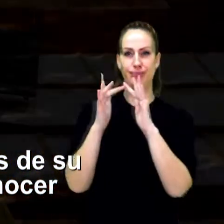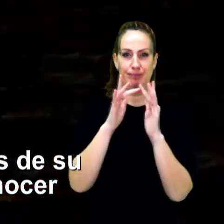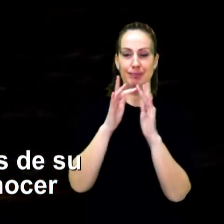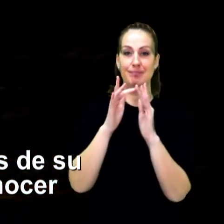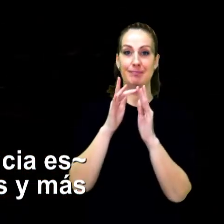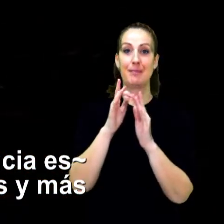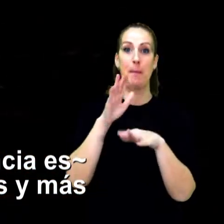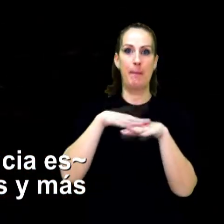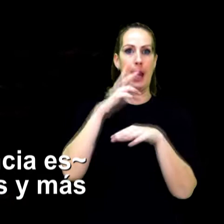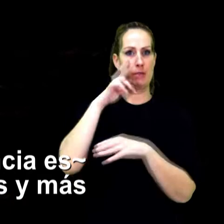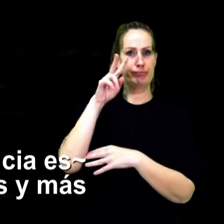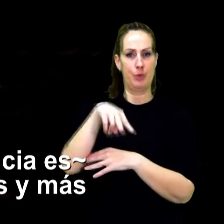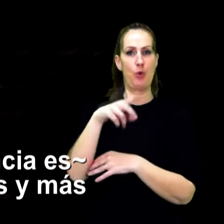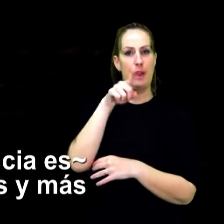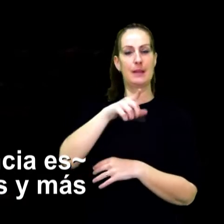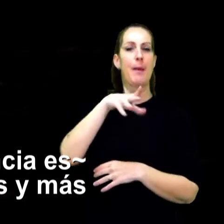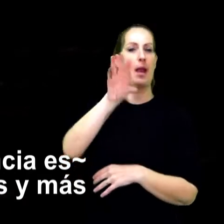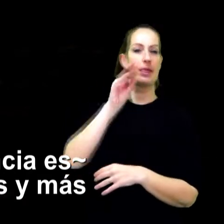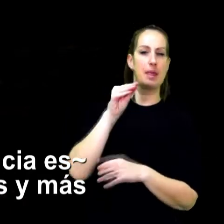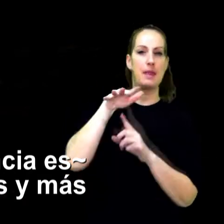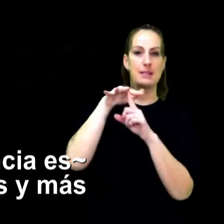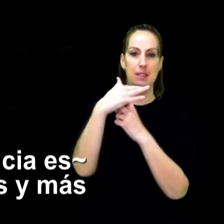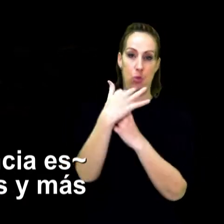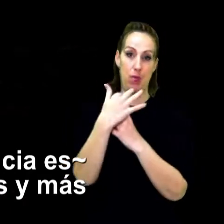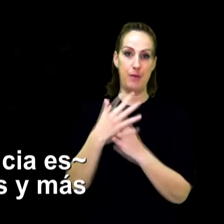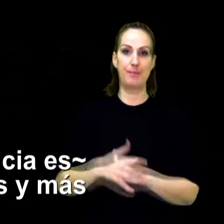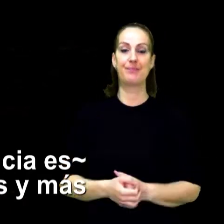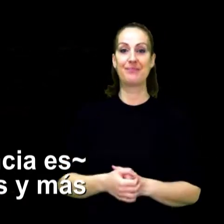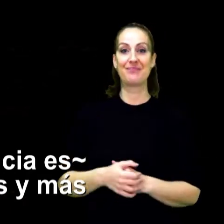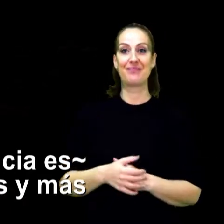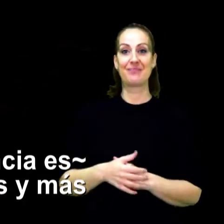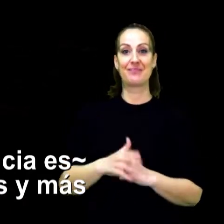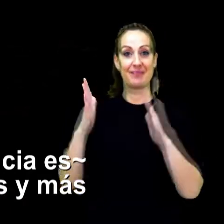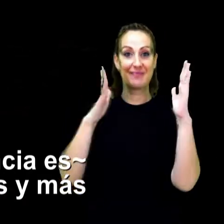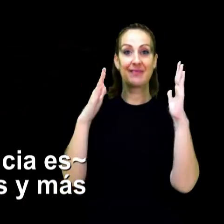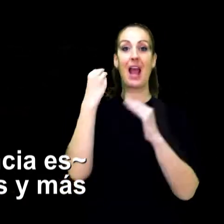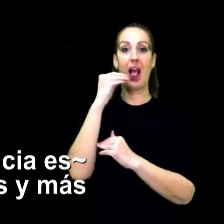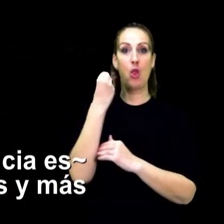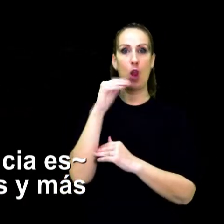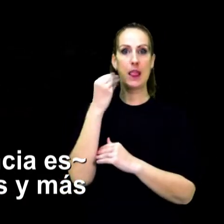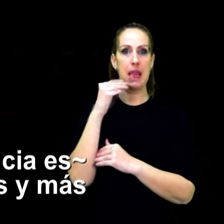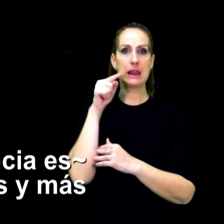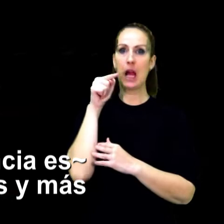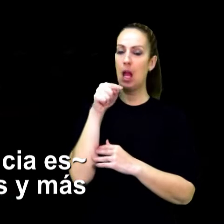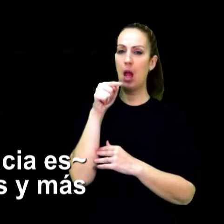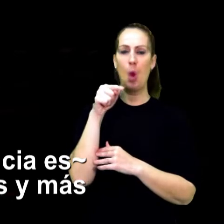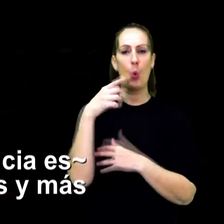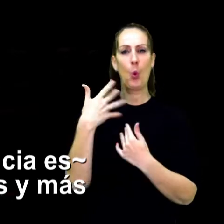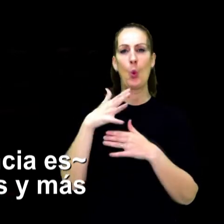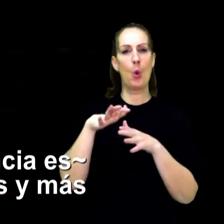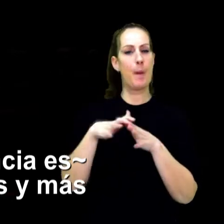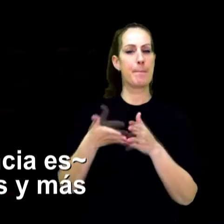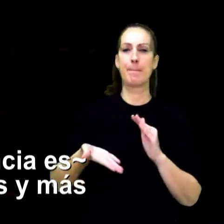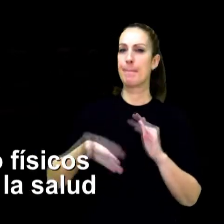identificar, reconocer y comprender lo que ocurre. La adolescencia es el periodo donde se producen